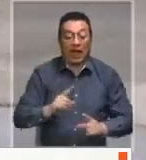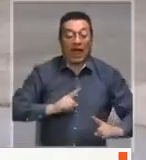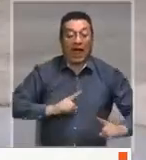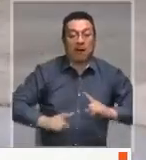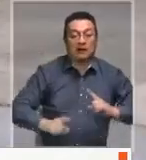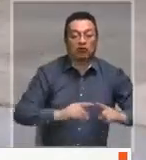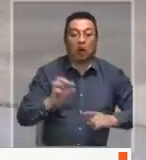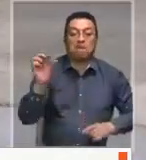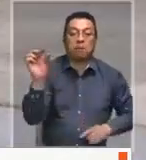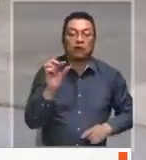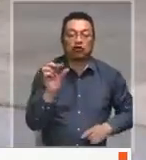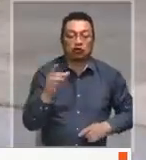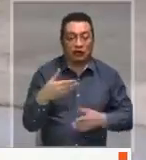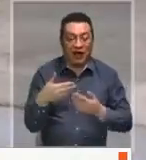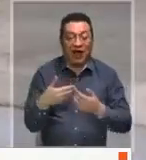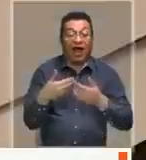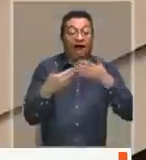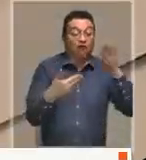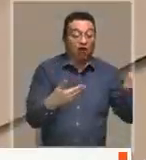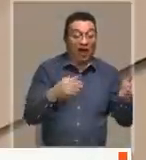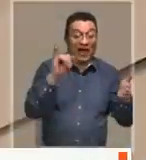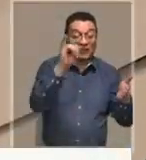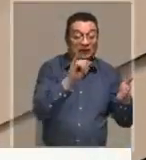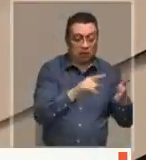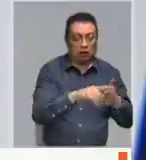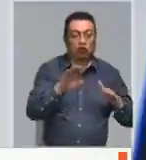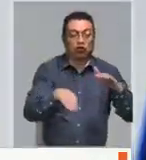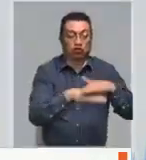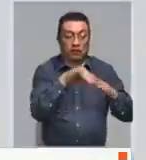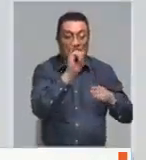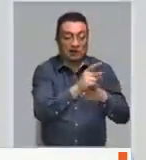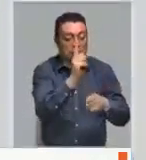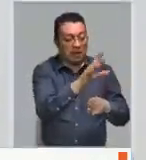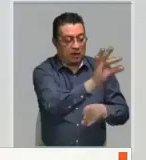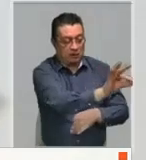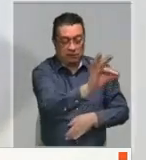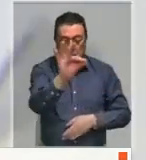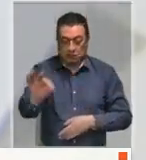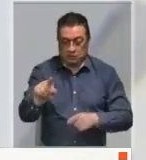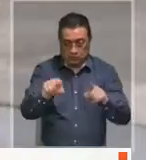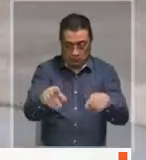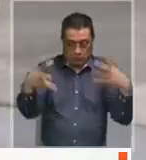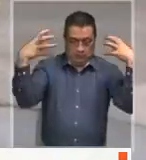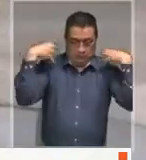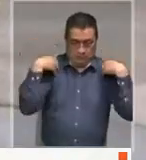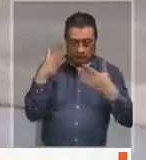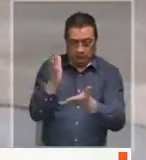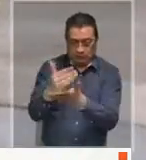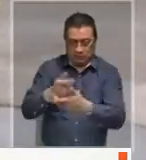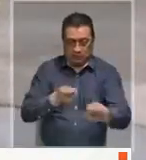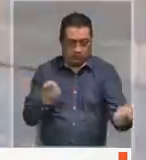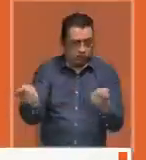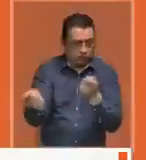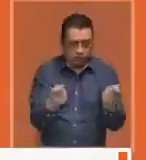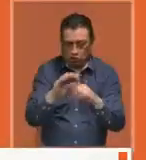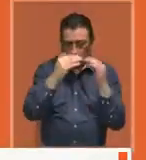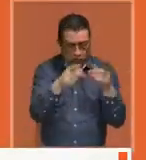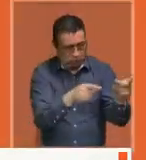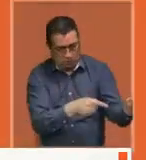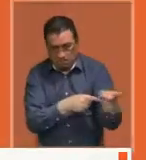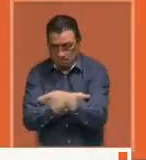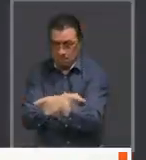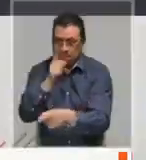que es una persona externa a la ISAPRE, que es designada por la Superintendencia de Salud y que se hace cargo de la gestión y administración de esta ISAPRE.